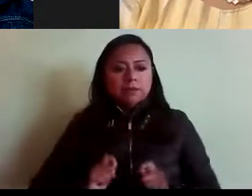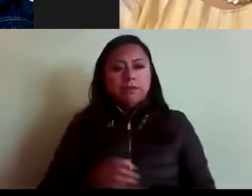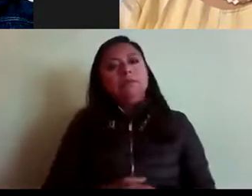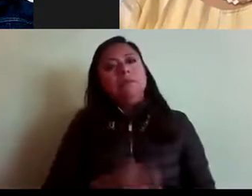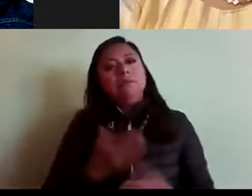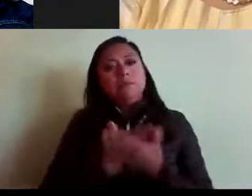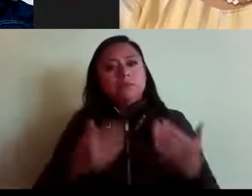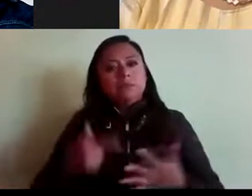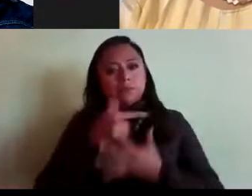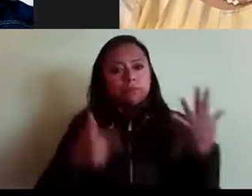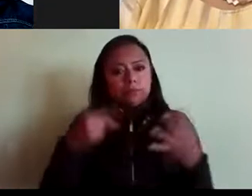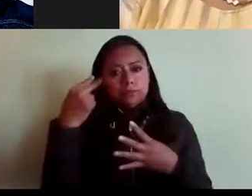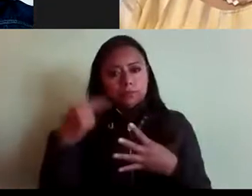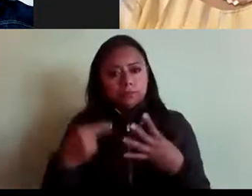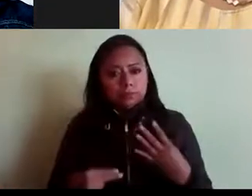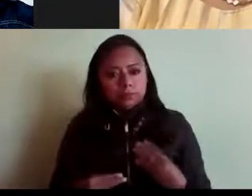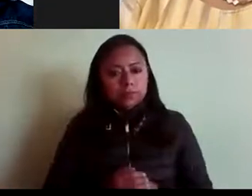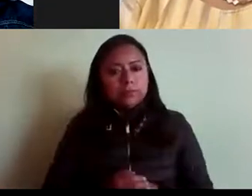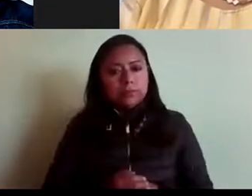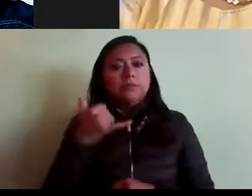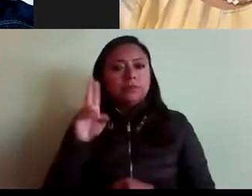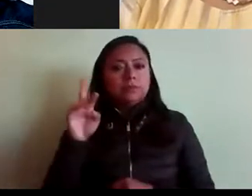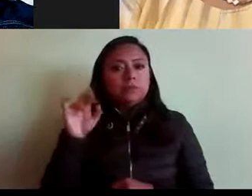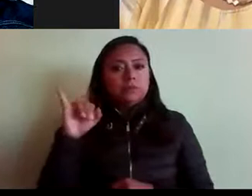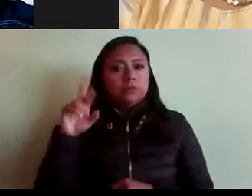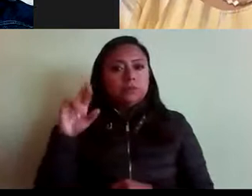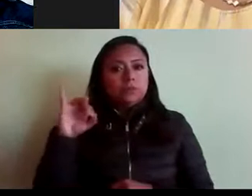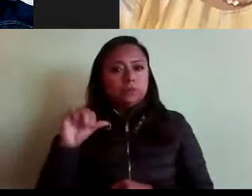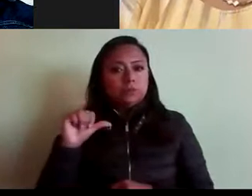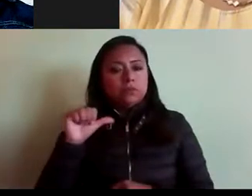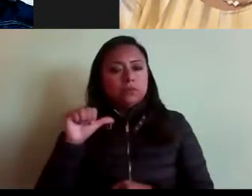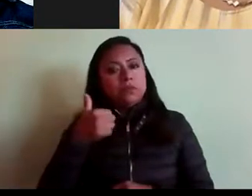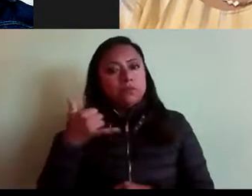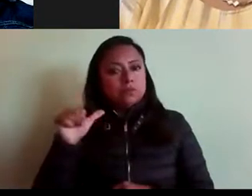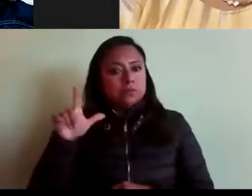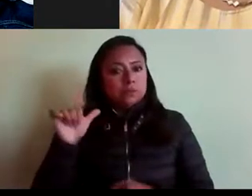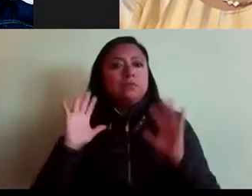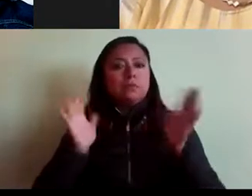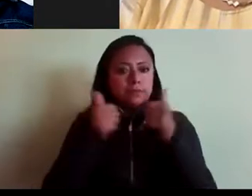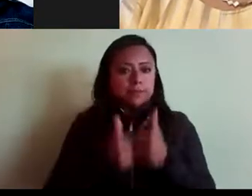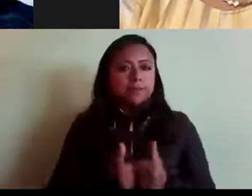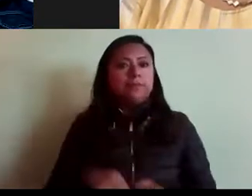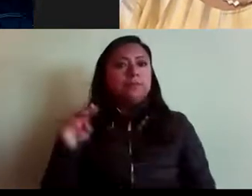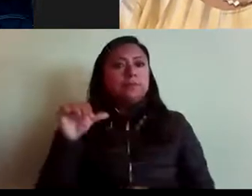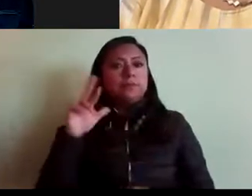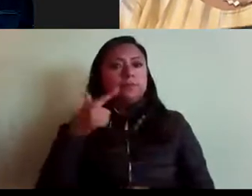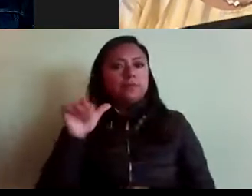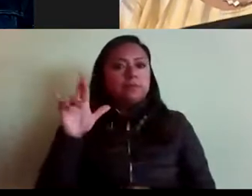a pasar lista de asistencia. Yuriri Ayala. Presente. Margarita Saldaña Hernández.